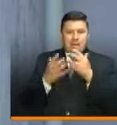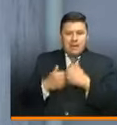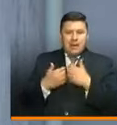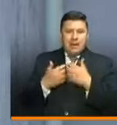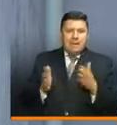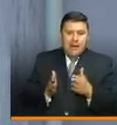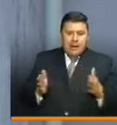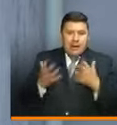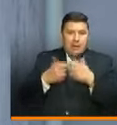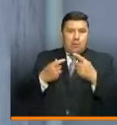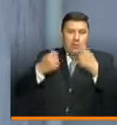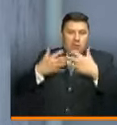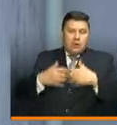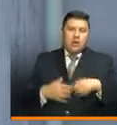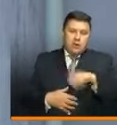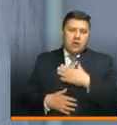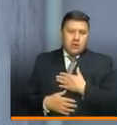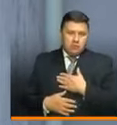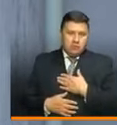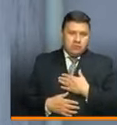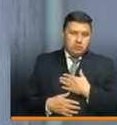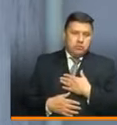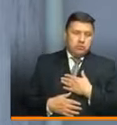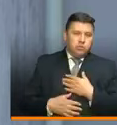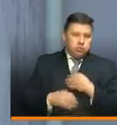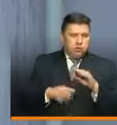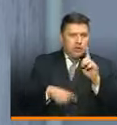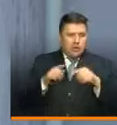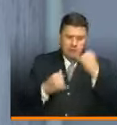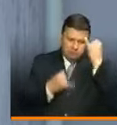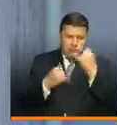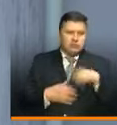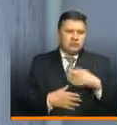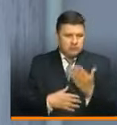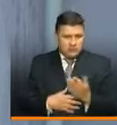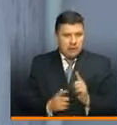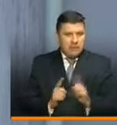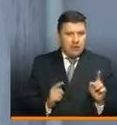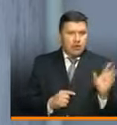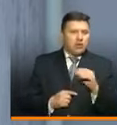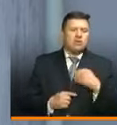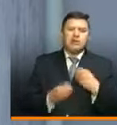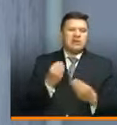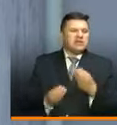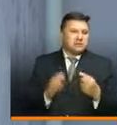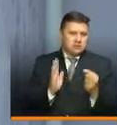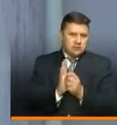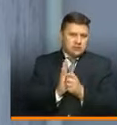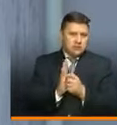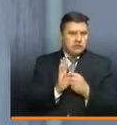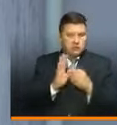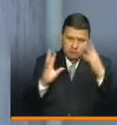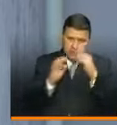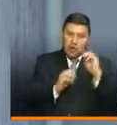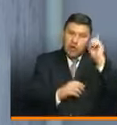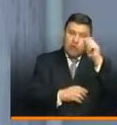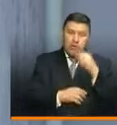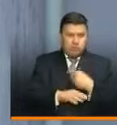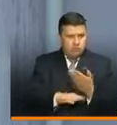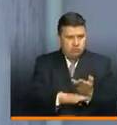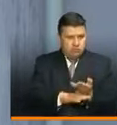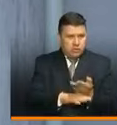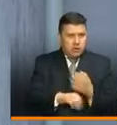pequeñas y medianas empresas. Nosotros desde PNUD estamos lanzando algunas iniciativas, pero todo lo que hacemos lo hacemos concertado con el gobierno y